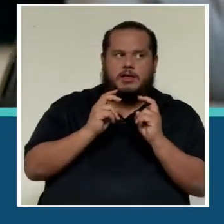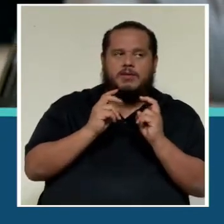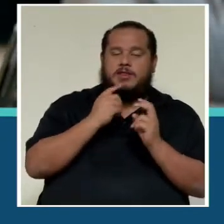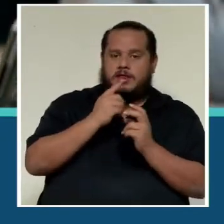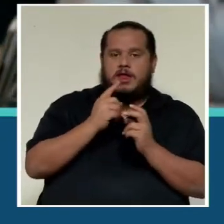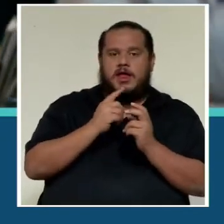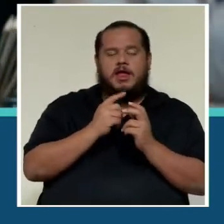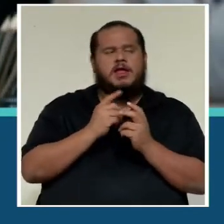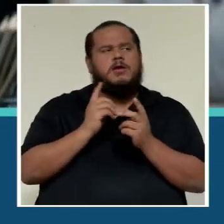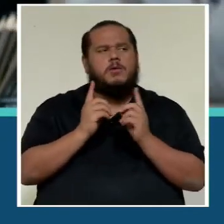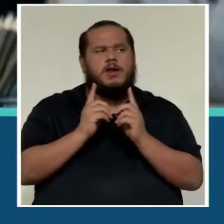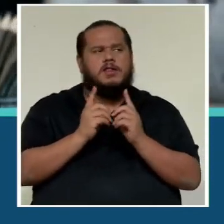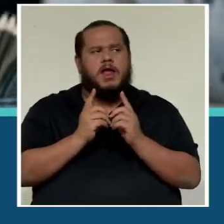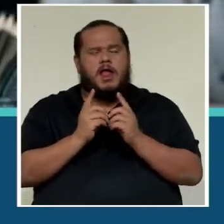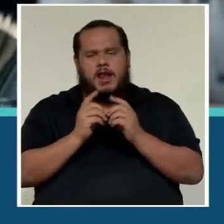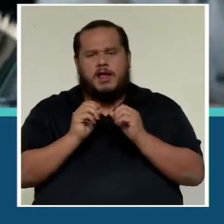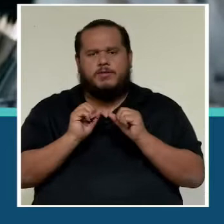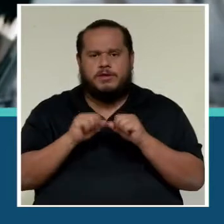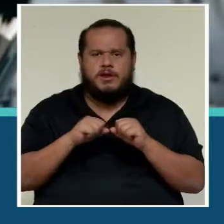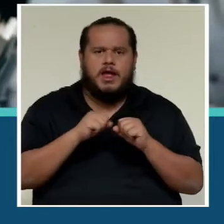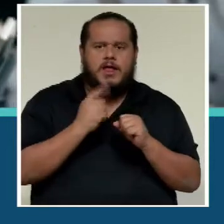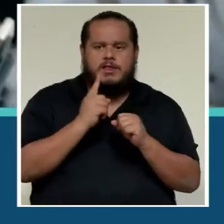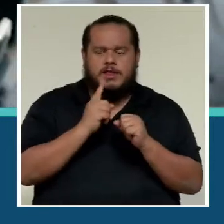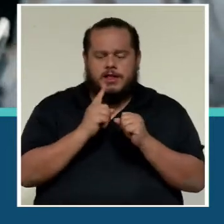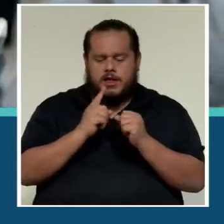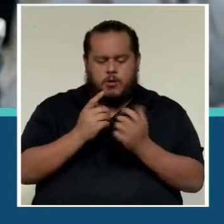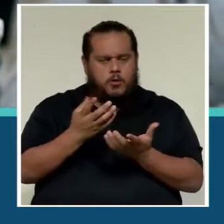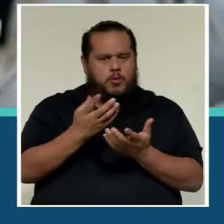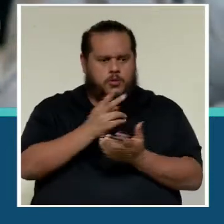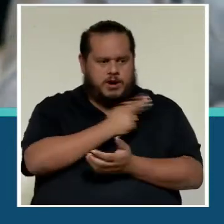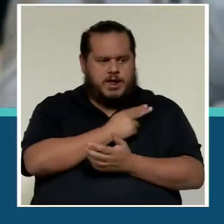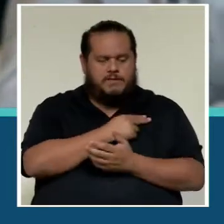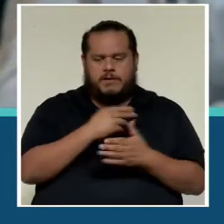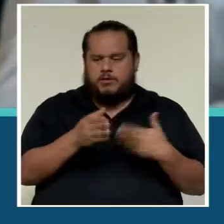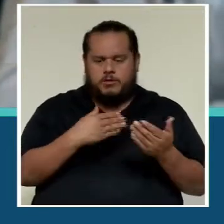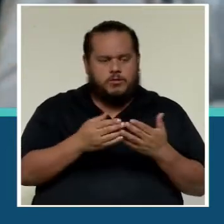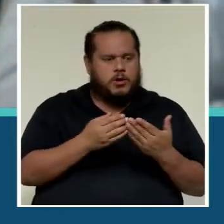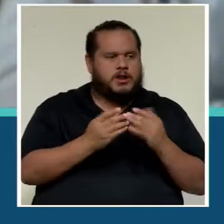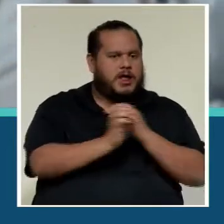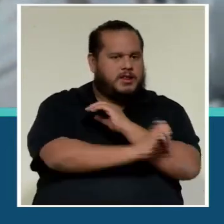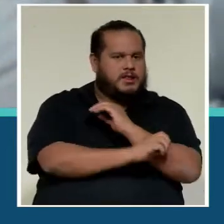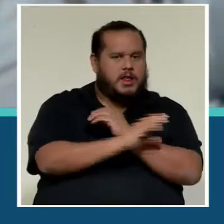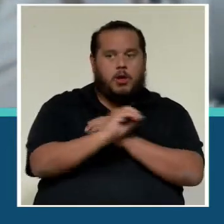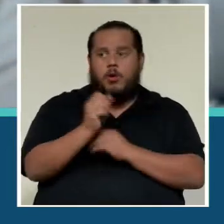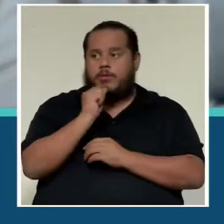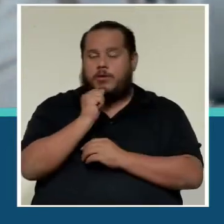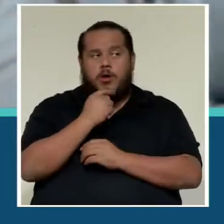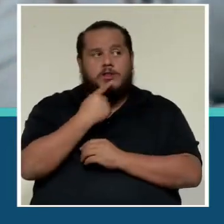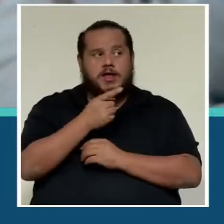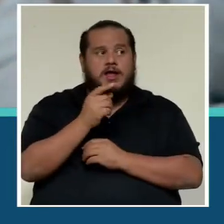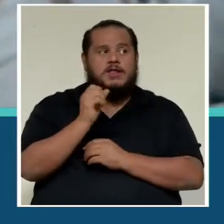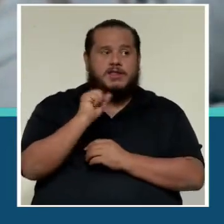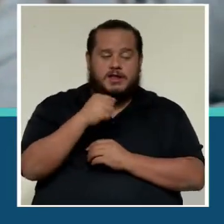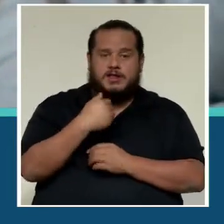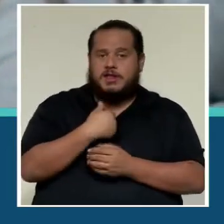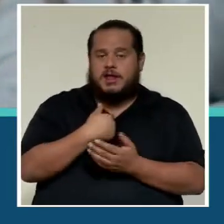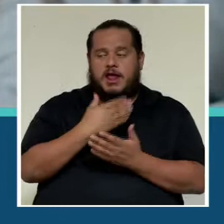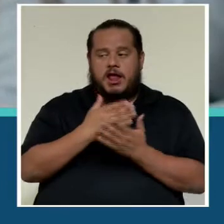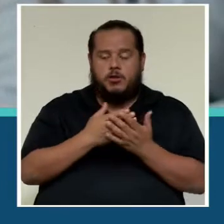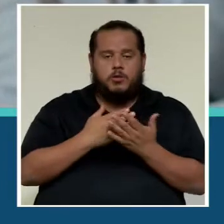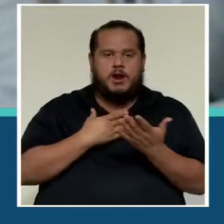Procuraduría, es la posibilidad de que un patrono, ya sea del Estado o privado, indique si hay o no objeción de